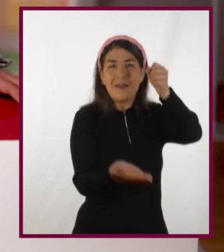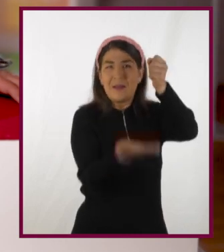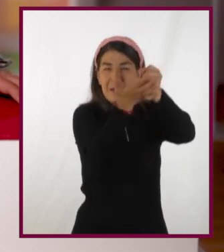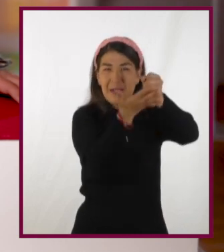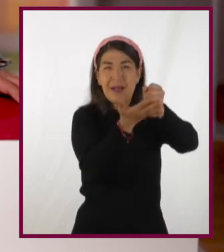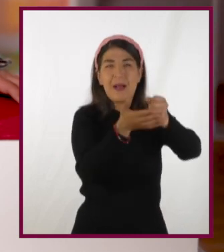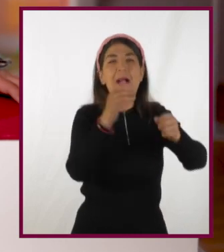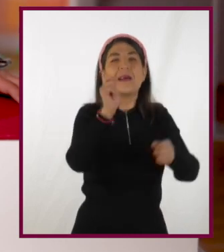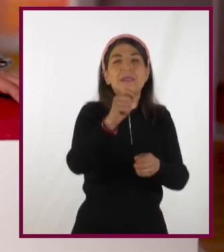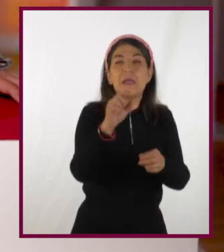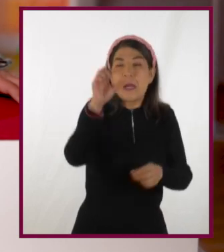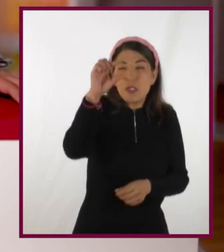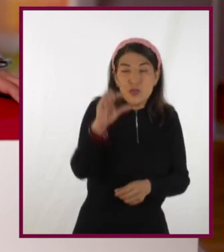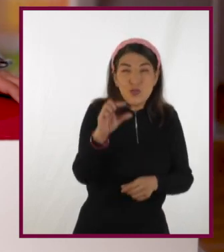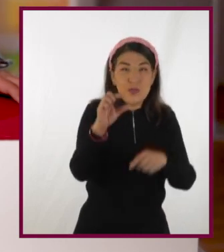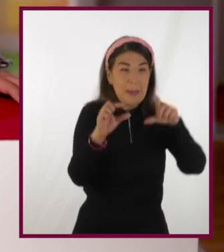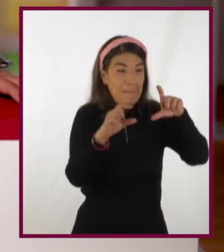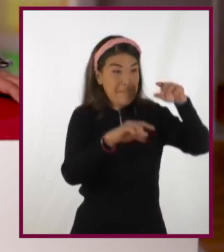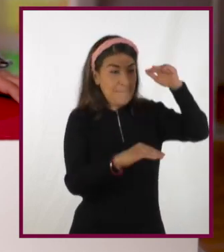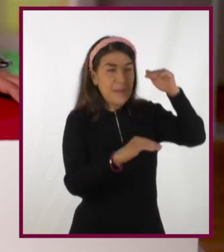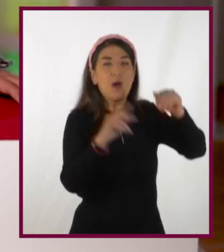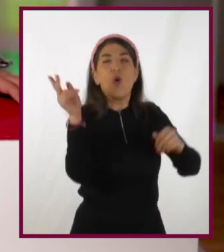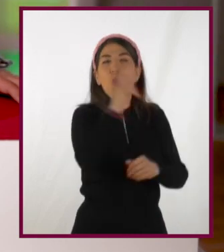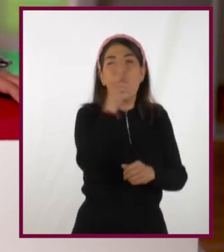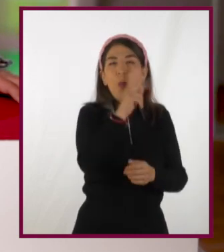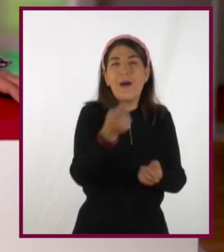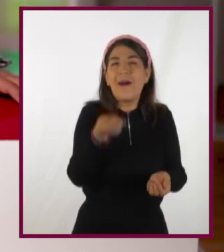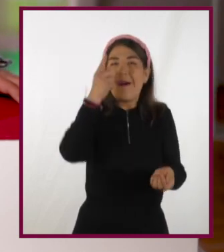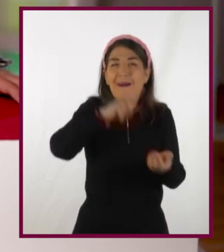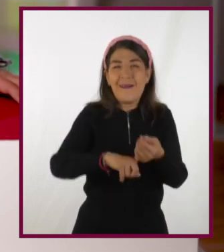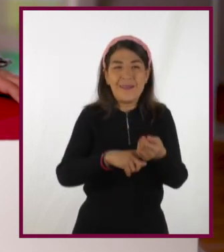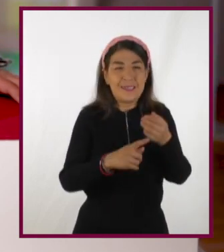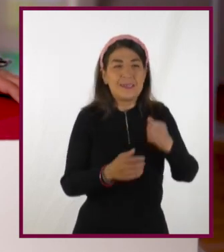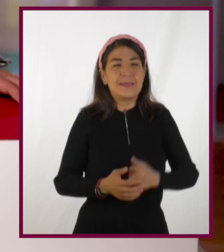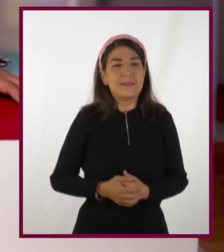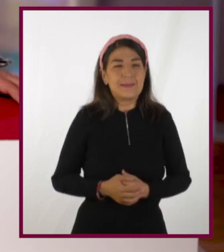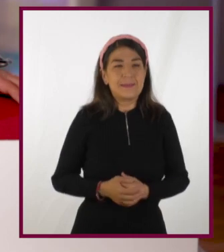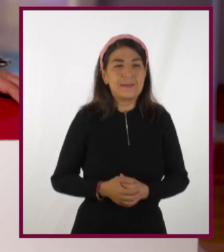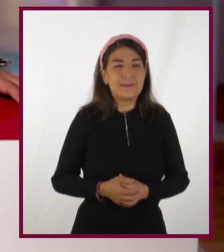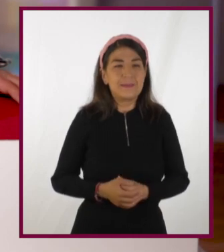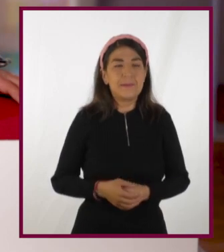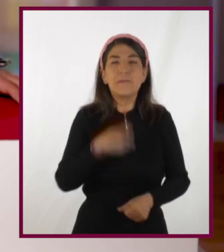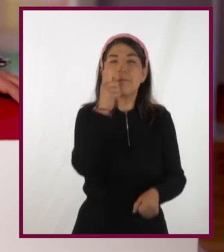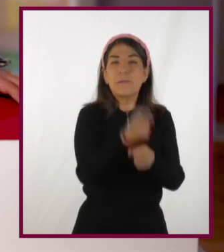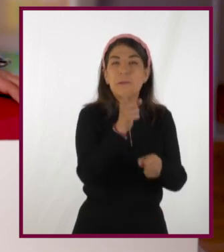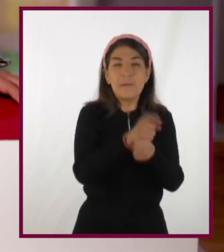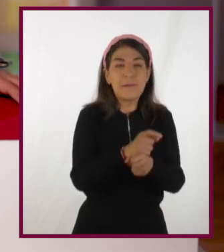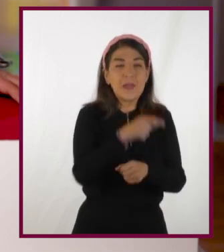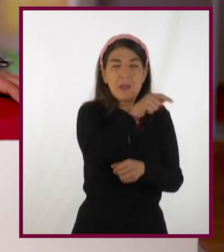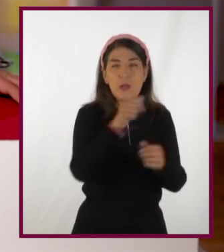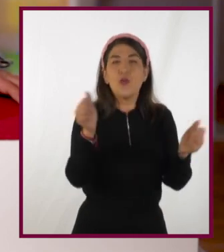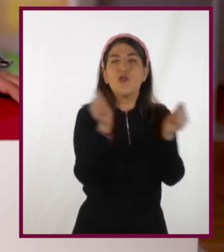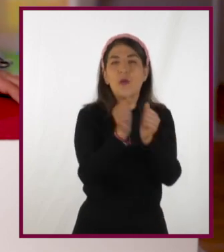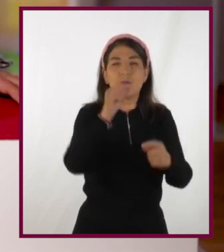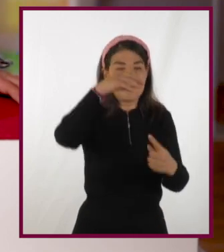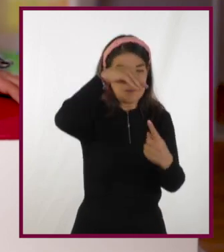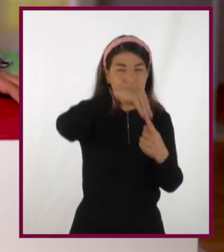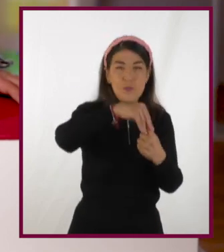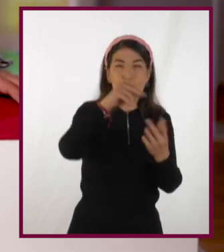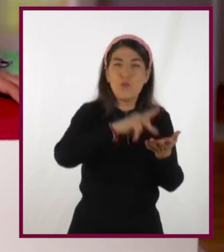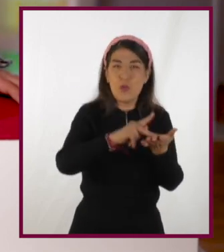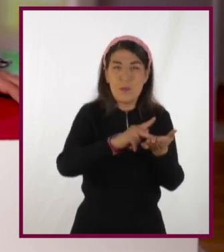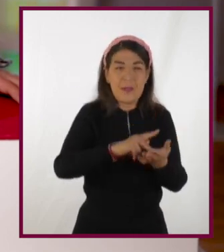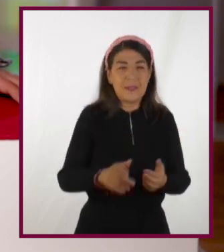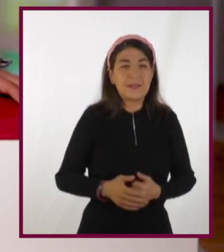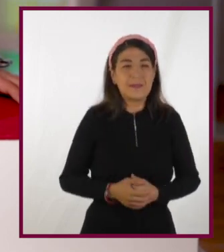que sea más pequeño que la botella y que pueda contener un poco de aire en su interior. Vamos a intentarlo primero con el tapón de bolígrafo. Me